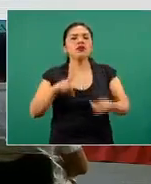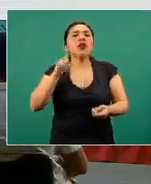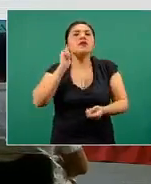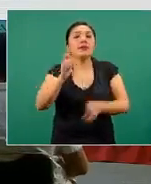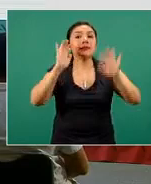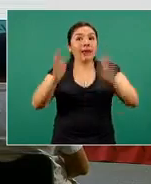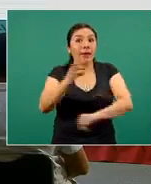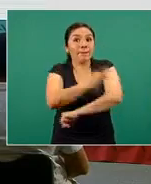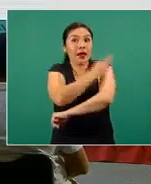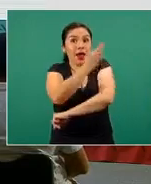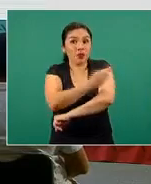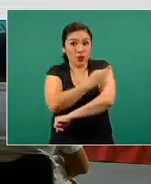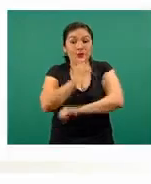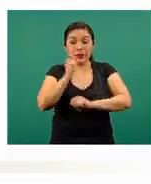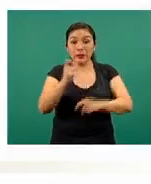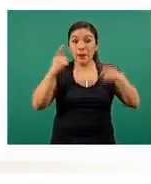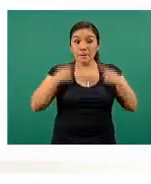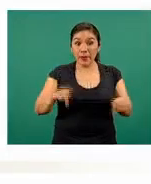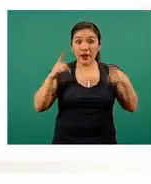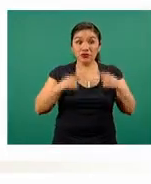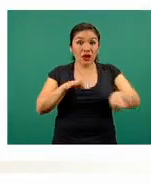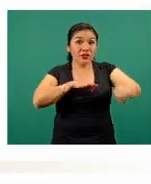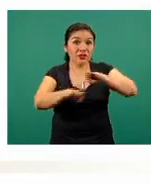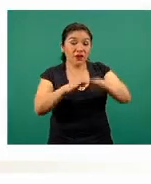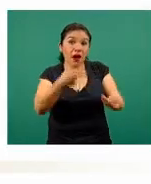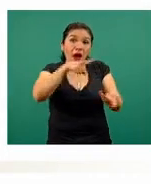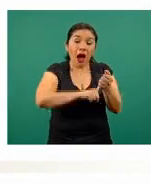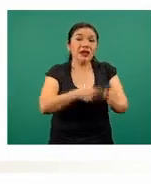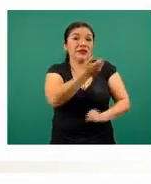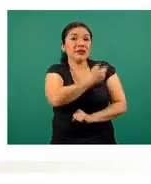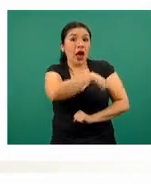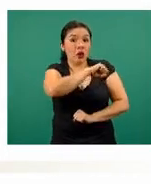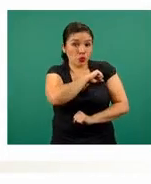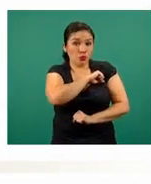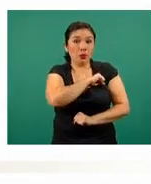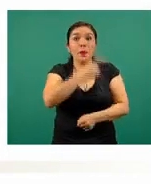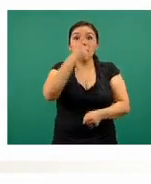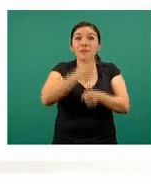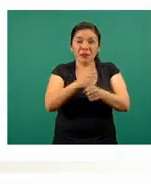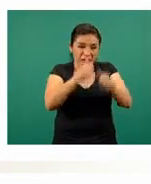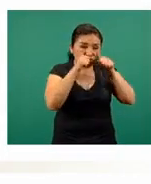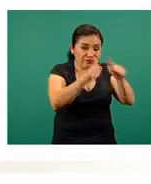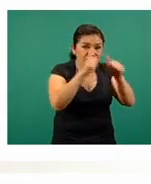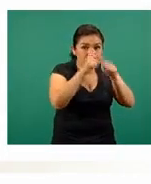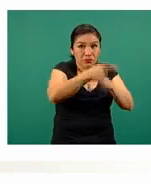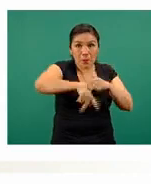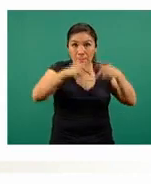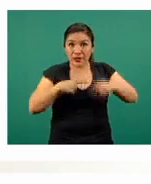estamos vacunando. En las personas que trabajan en el sector salud, en la primera línea tenemos